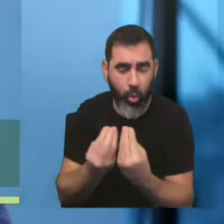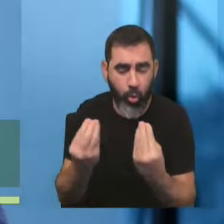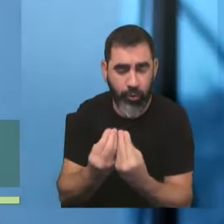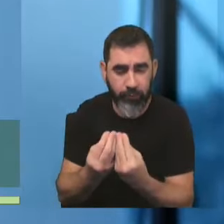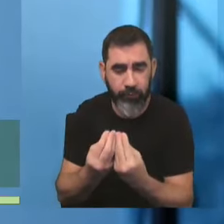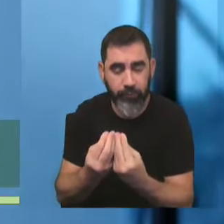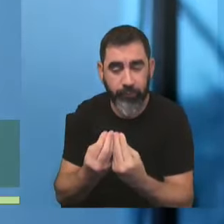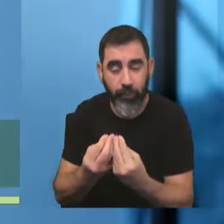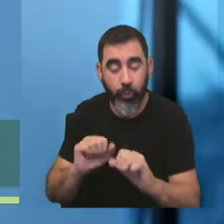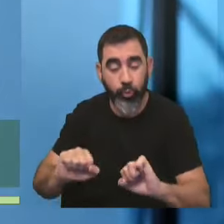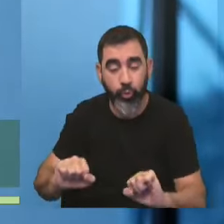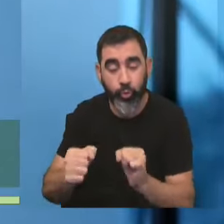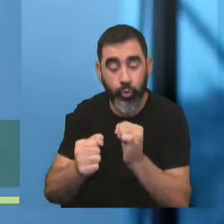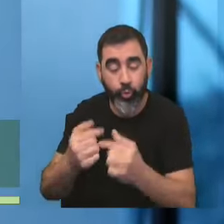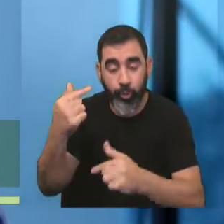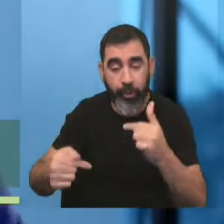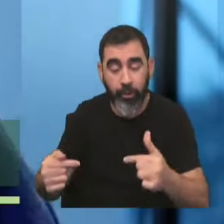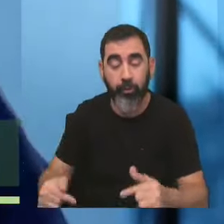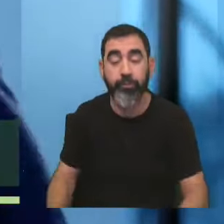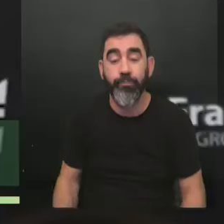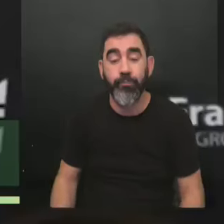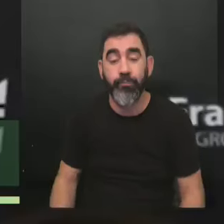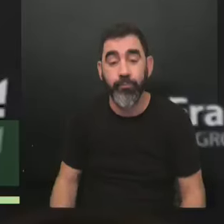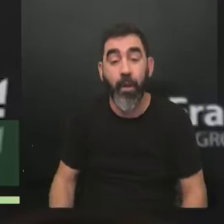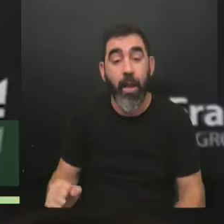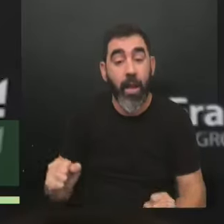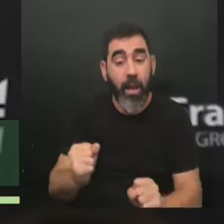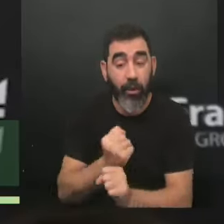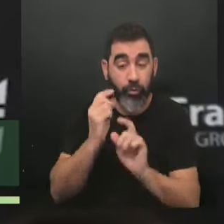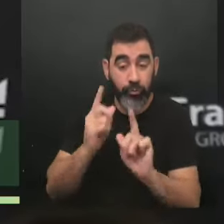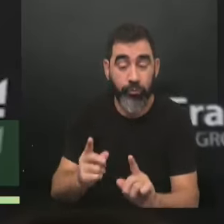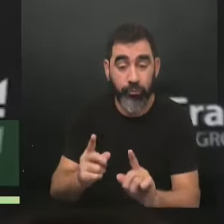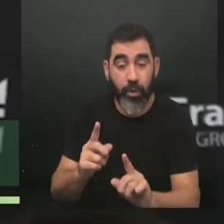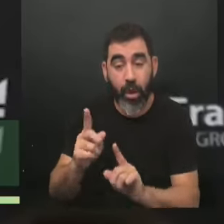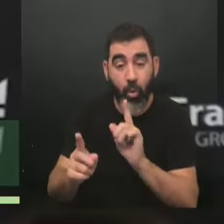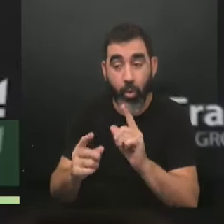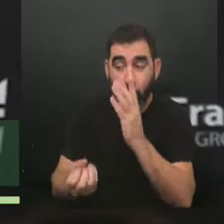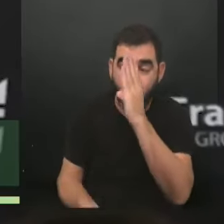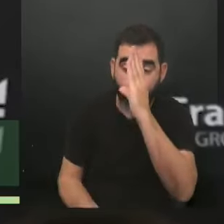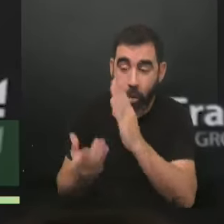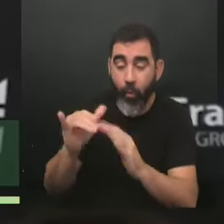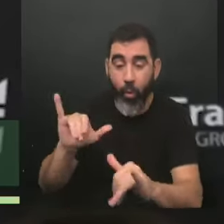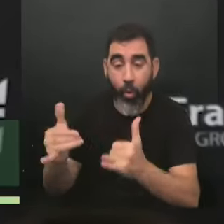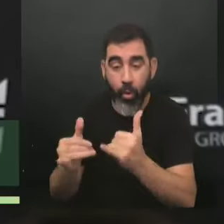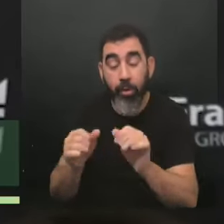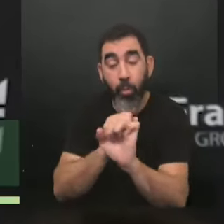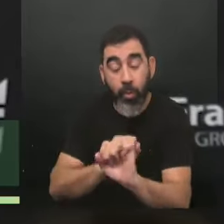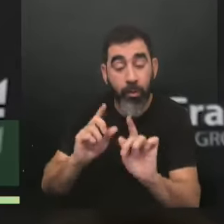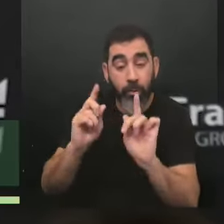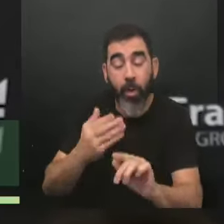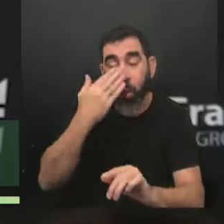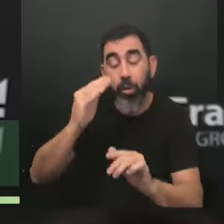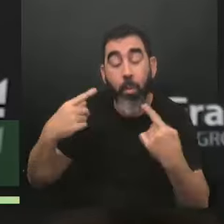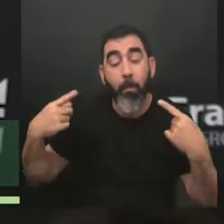a presentar el conjunto de bielsa por suspensiones lo que va a dar lugar a algunas caras nuevas y podría ser Incluso el último